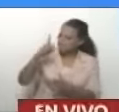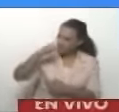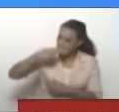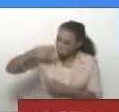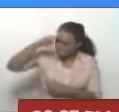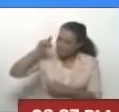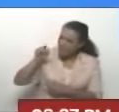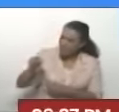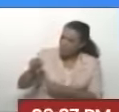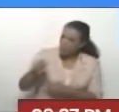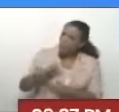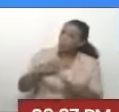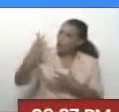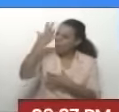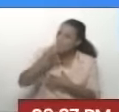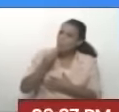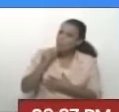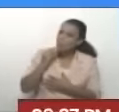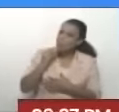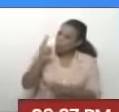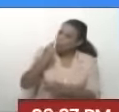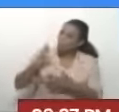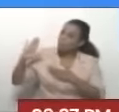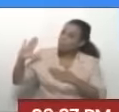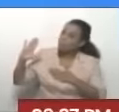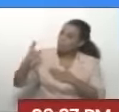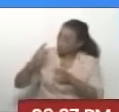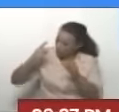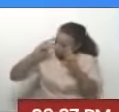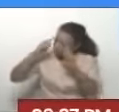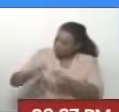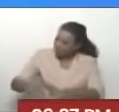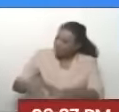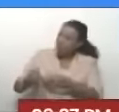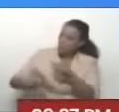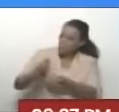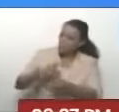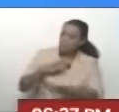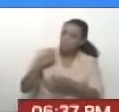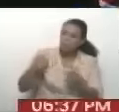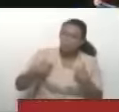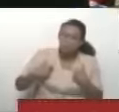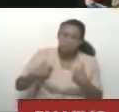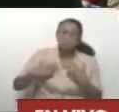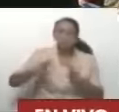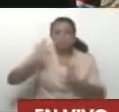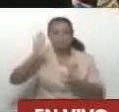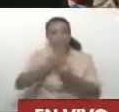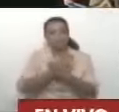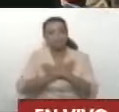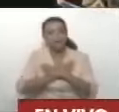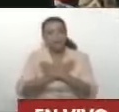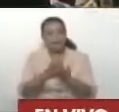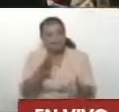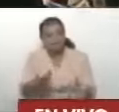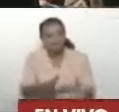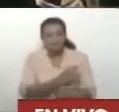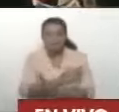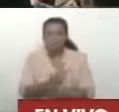Simón Bolívar, esta juventud te cumplió, misión cumplida. Patria próspera, patria